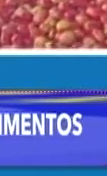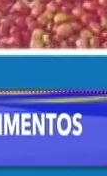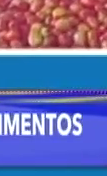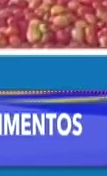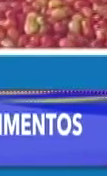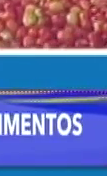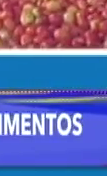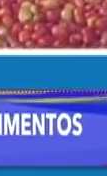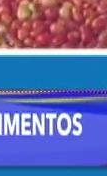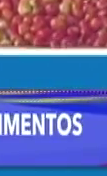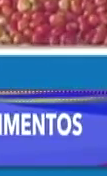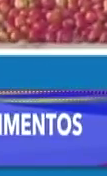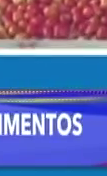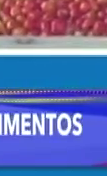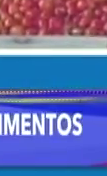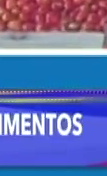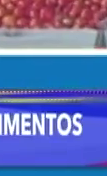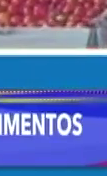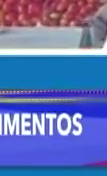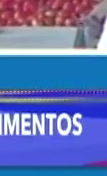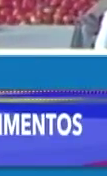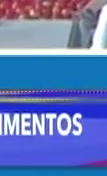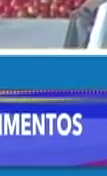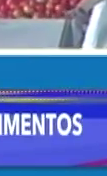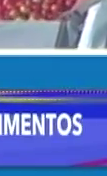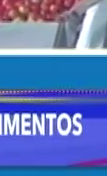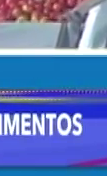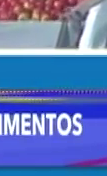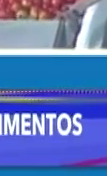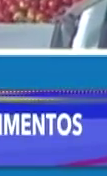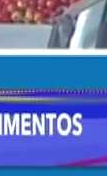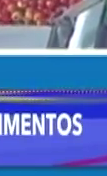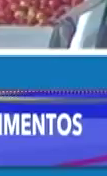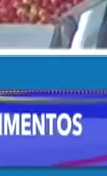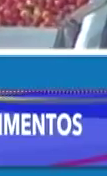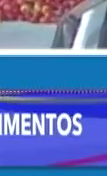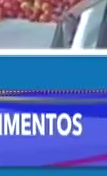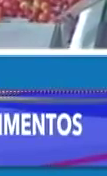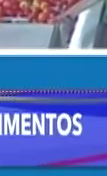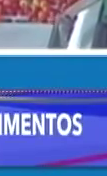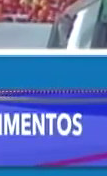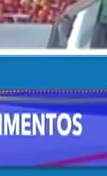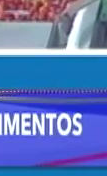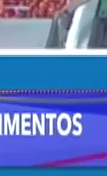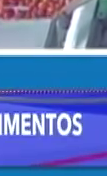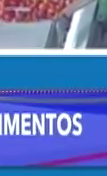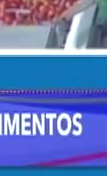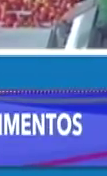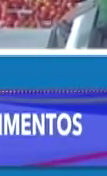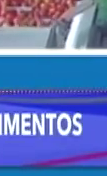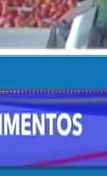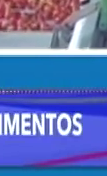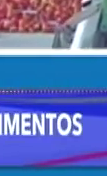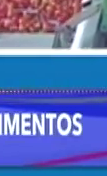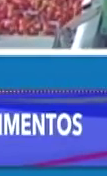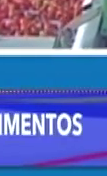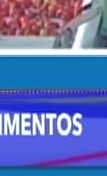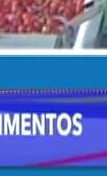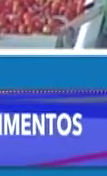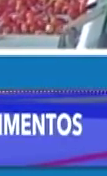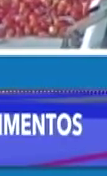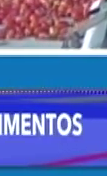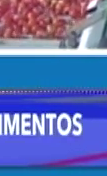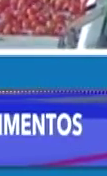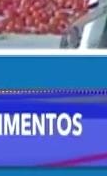descripto moneda del petró mi mensaje quiero ser muy claro taxativo dirían los